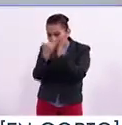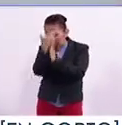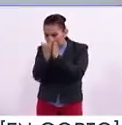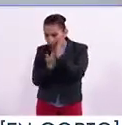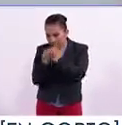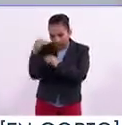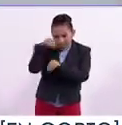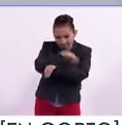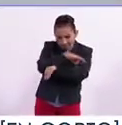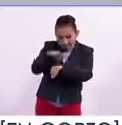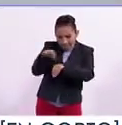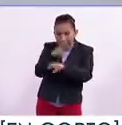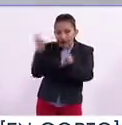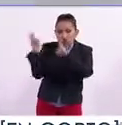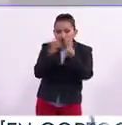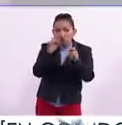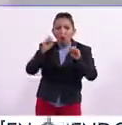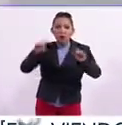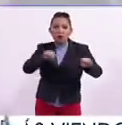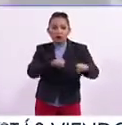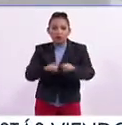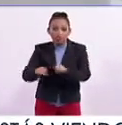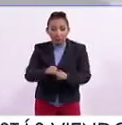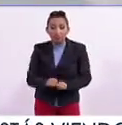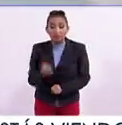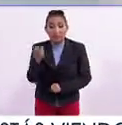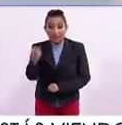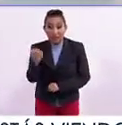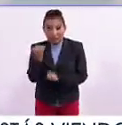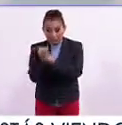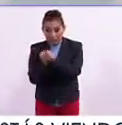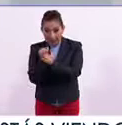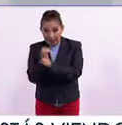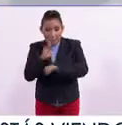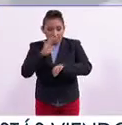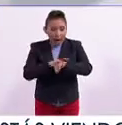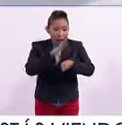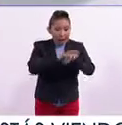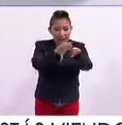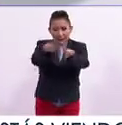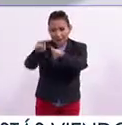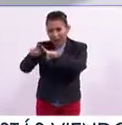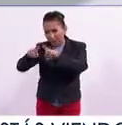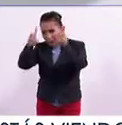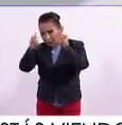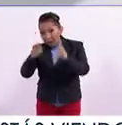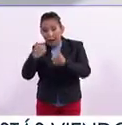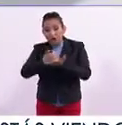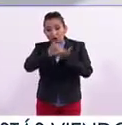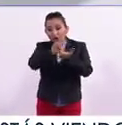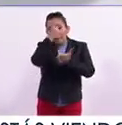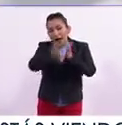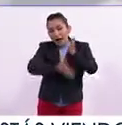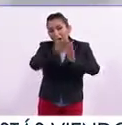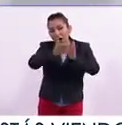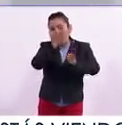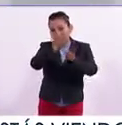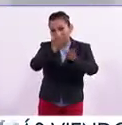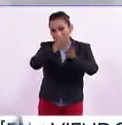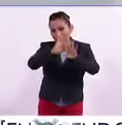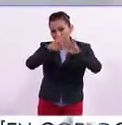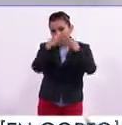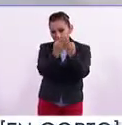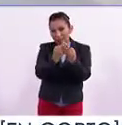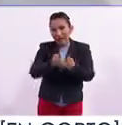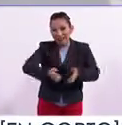o sismo. Estos estudios y muchos otros han servido para la fabricación de los modelos actuales de construcción y se suma a